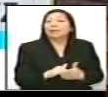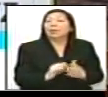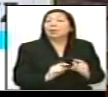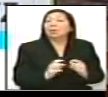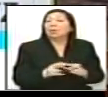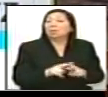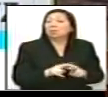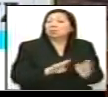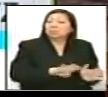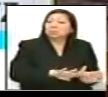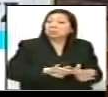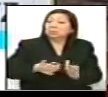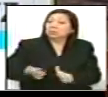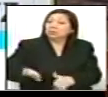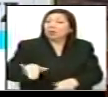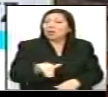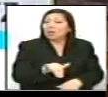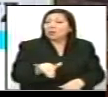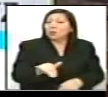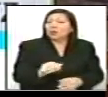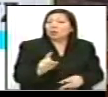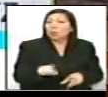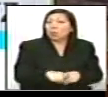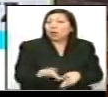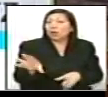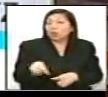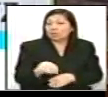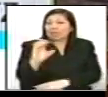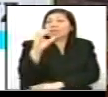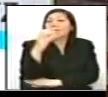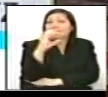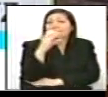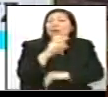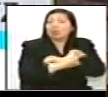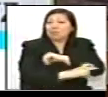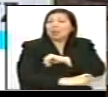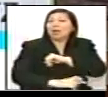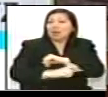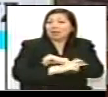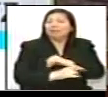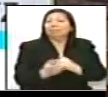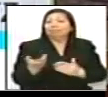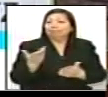curul separadas, similar al sistema colombiano, de que también hay